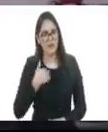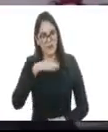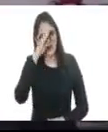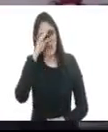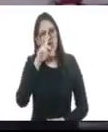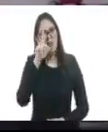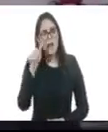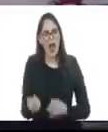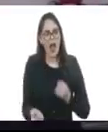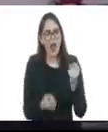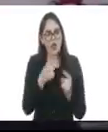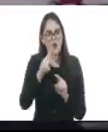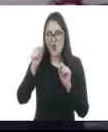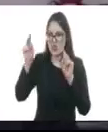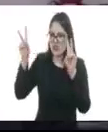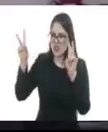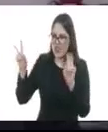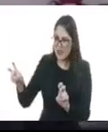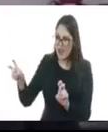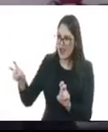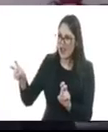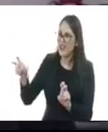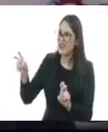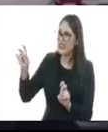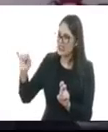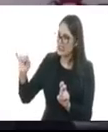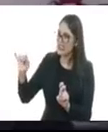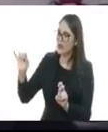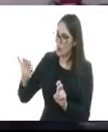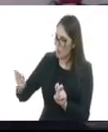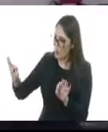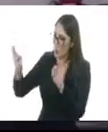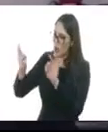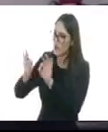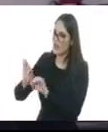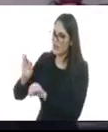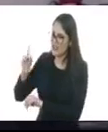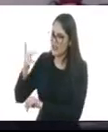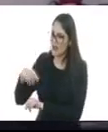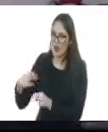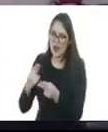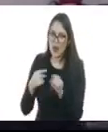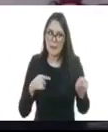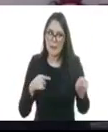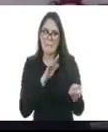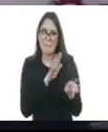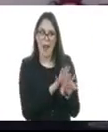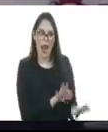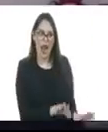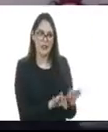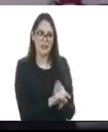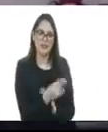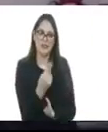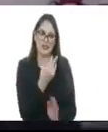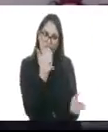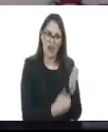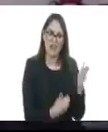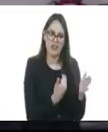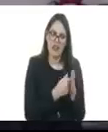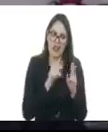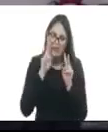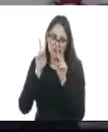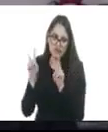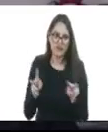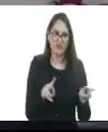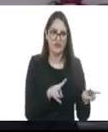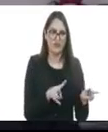temas que necesitamos que estén en la agenda y de los que no se hablan? Creo que no tuvimos ningún problema en elegir el de el